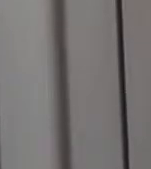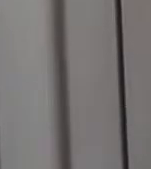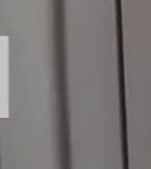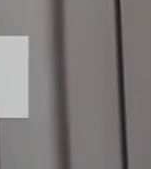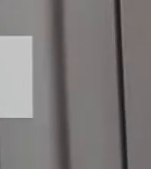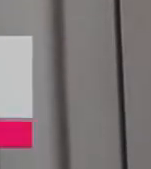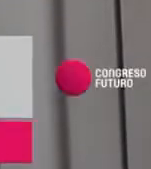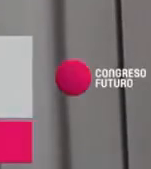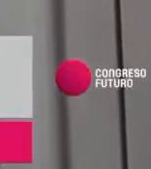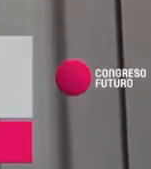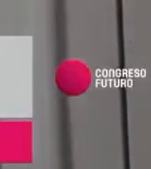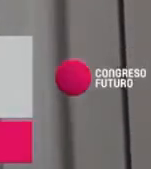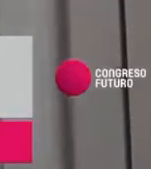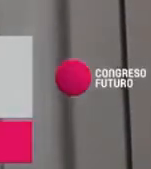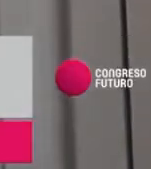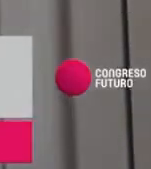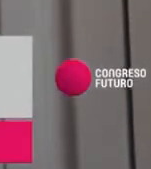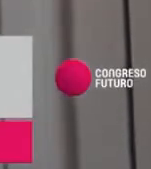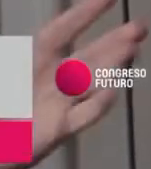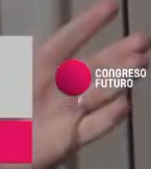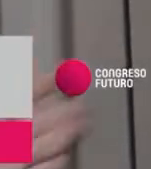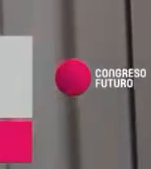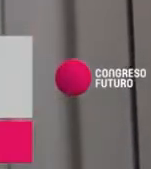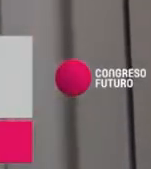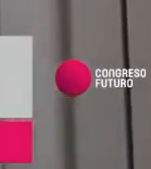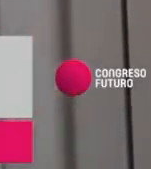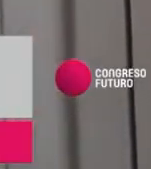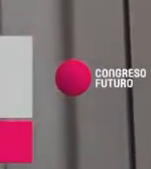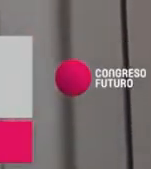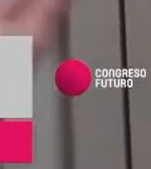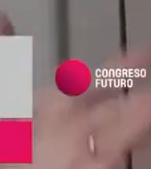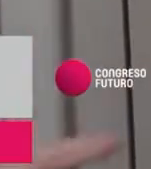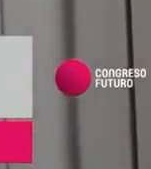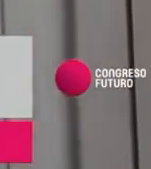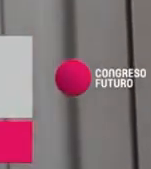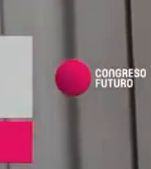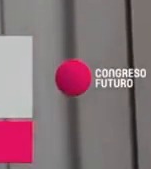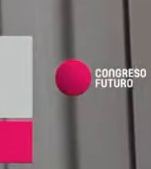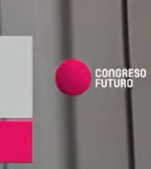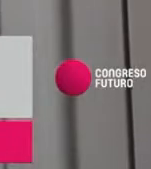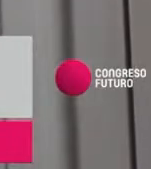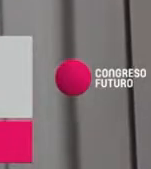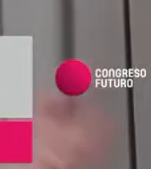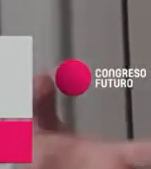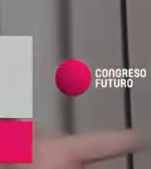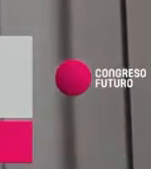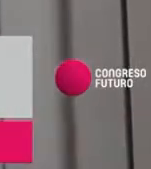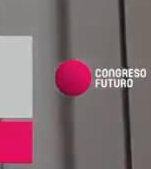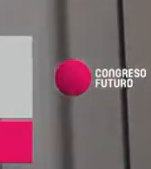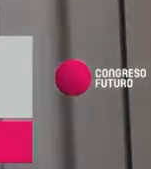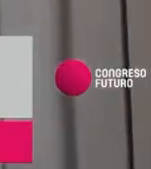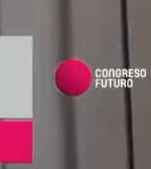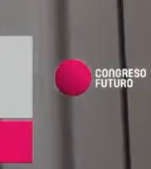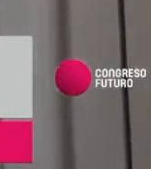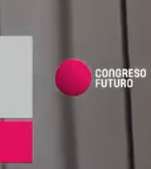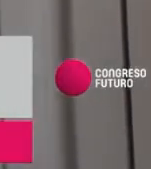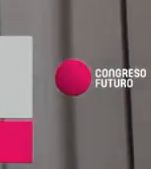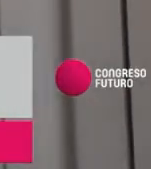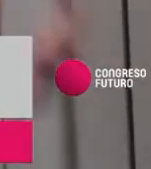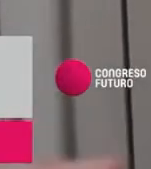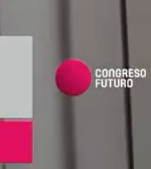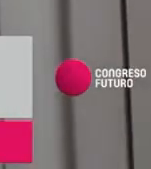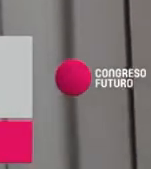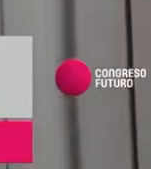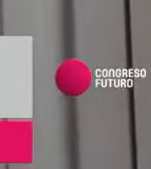5G que se instala en nuestro país para quedarse, y otras materias van a ser objeto justamente